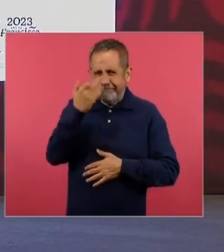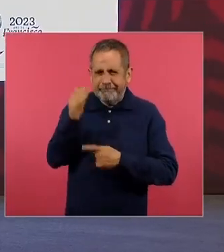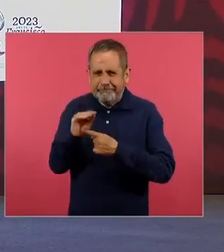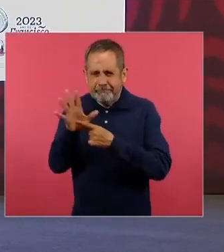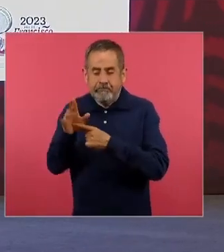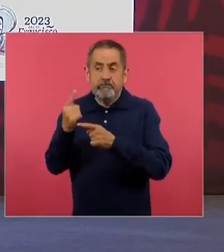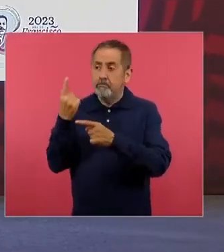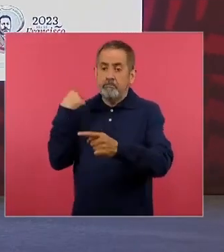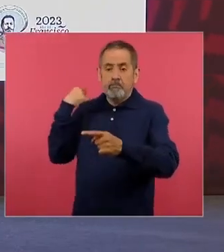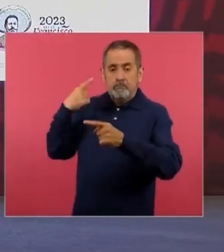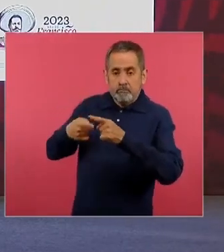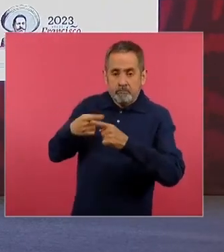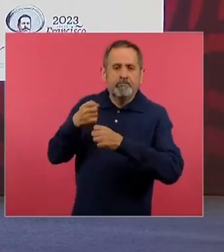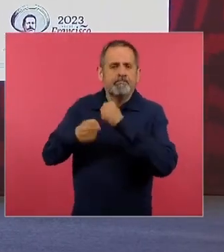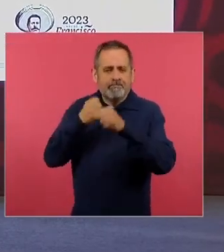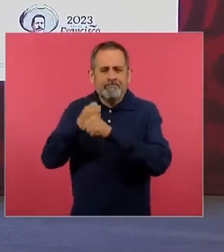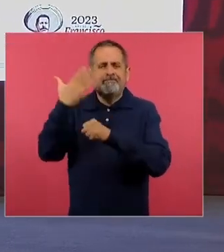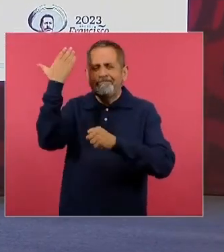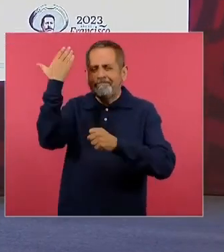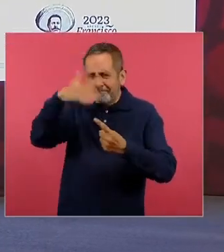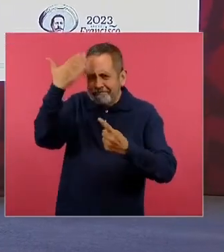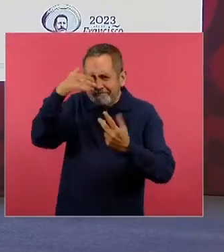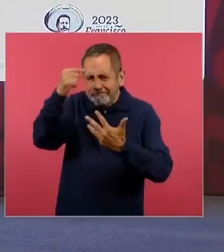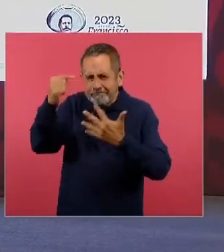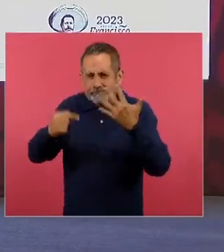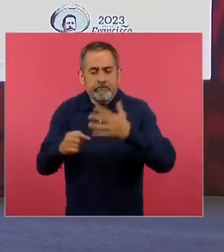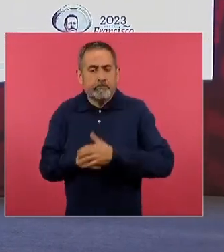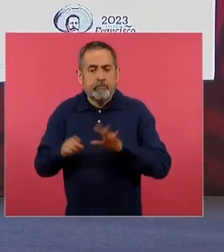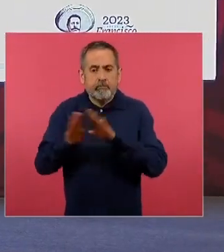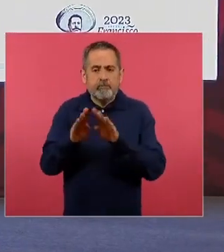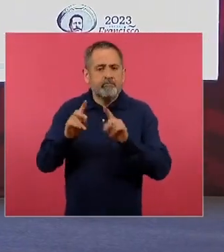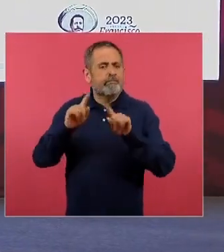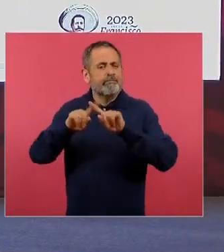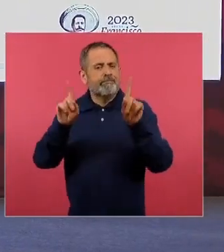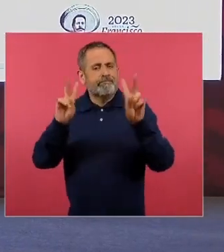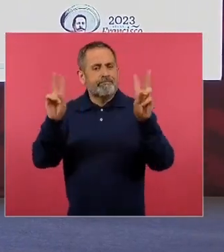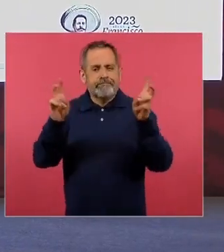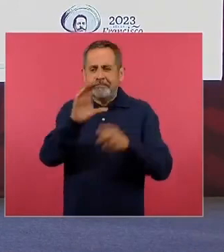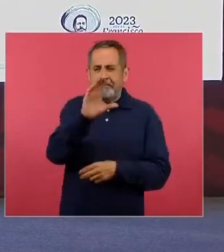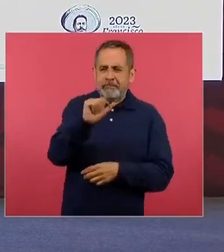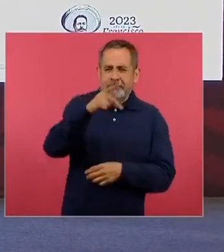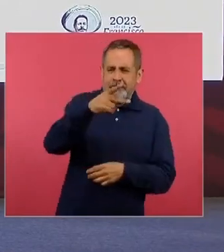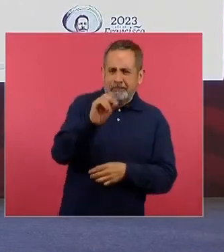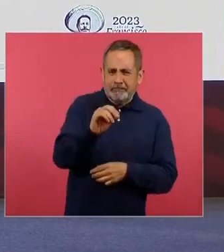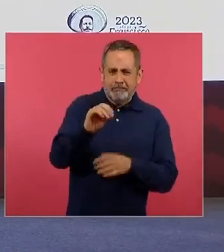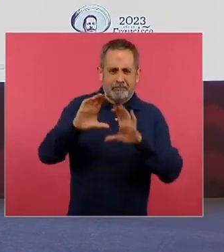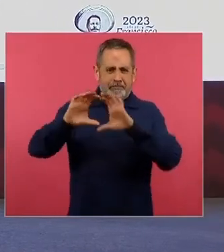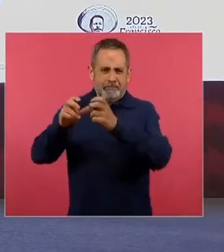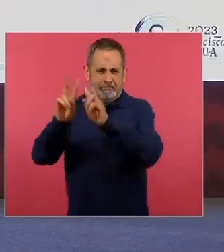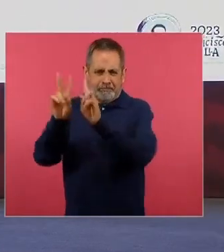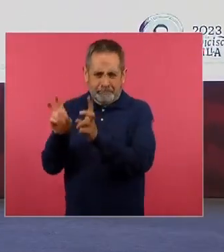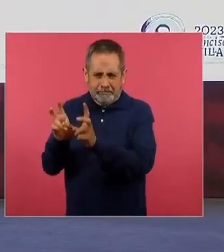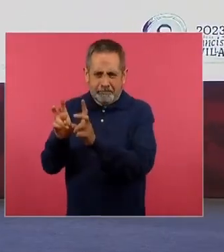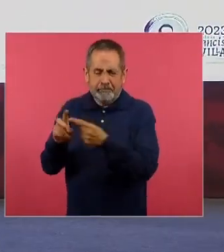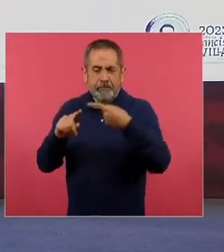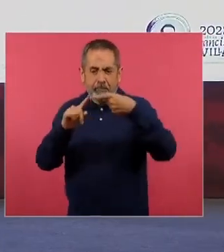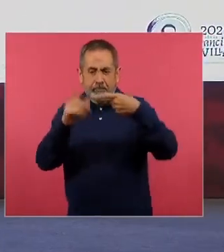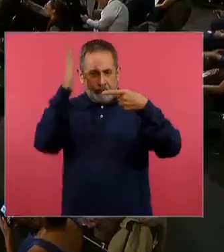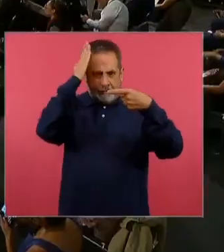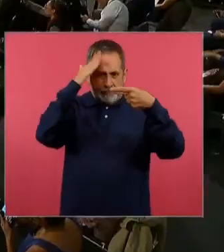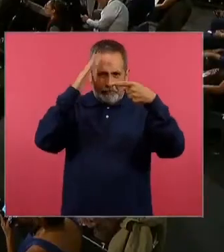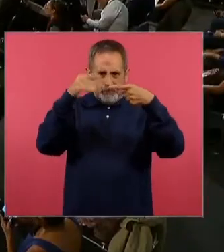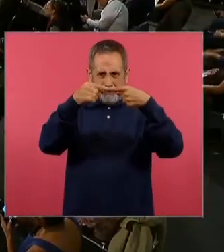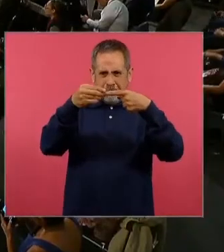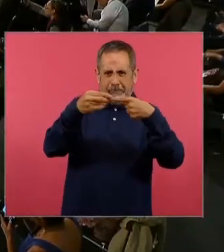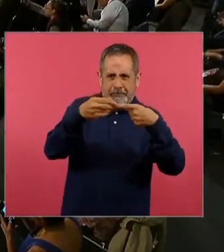trabajando todo el año con esto, que habla de los campos formativos y de los ejes articuladores. Los campos